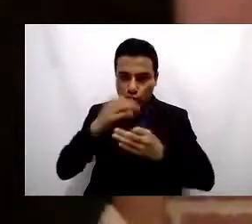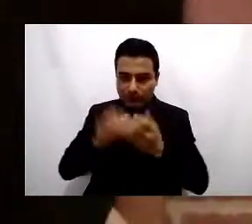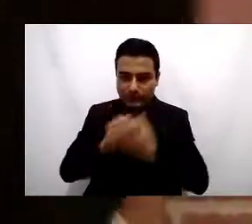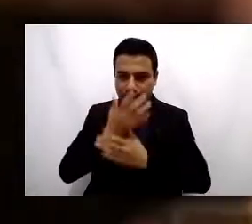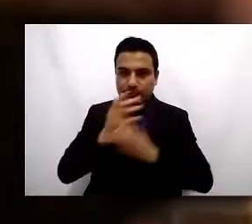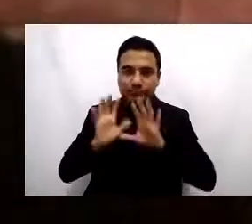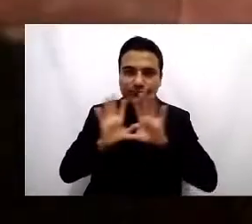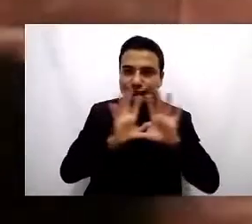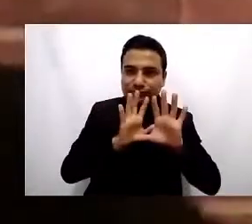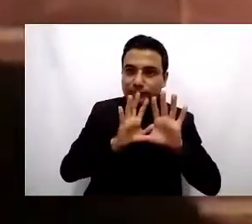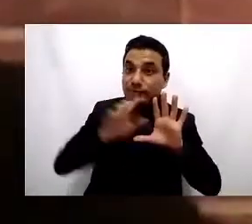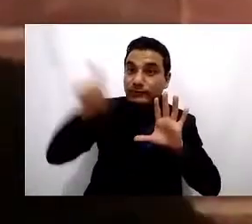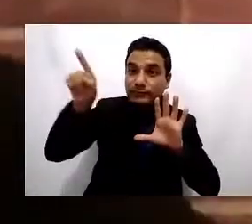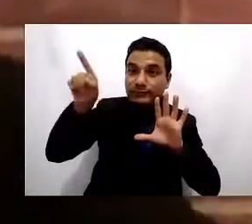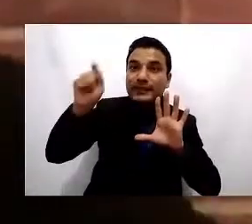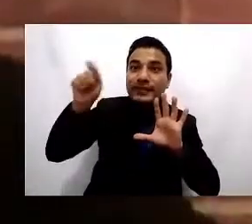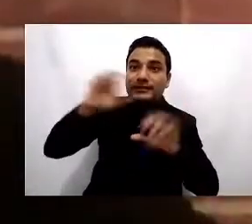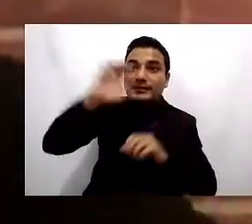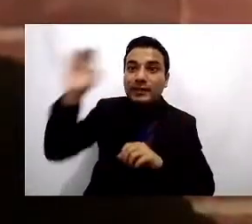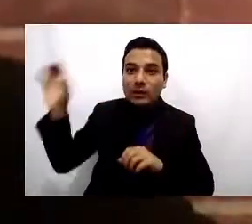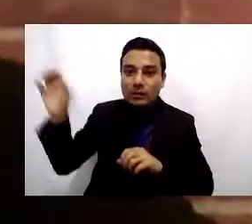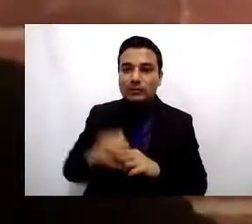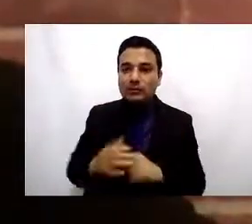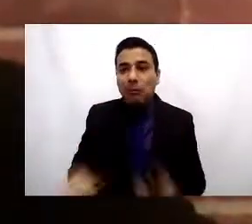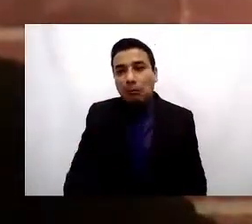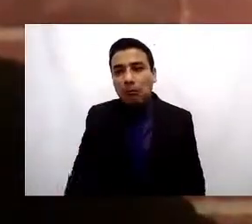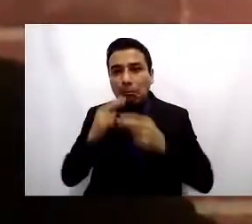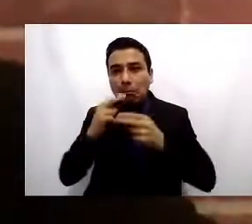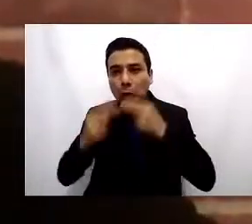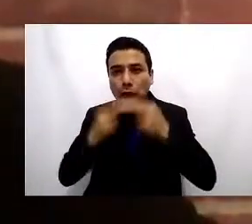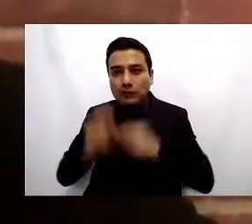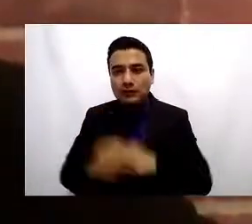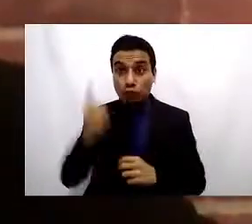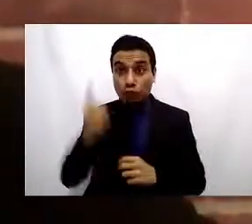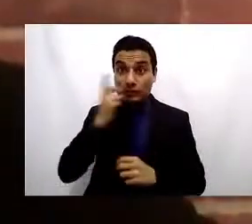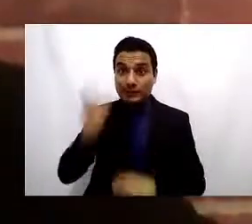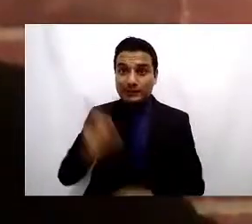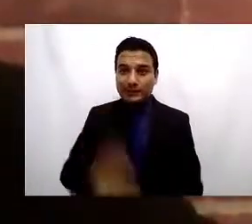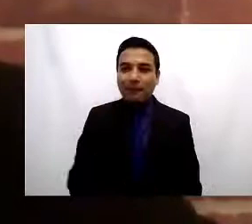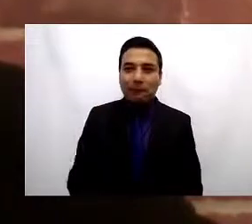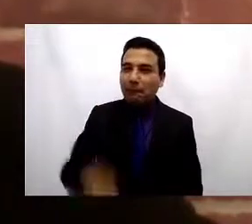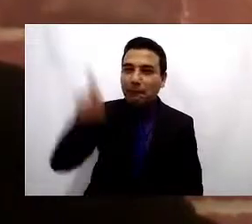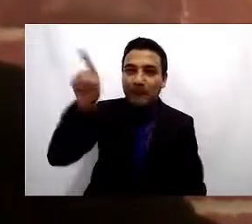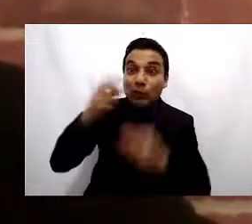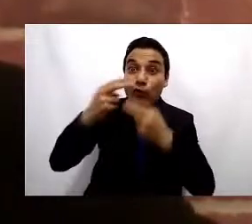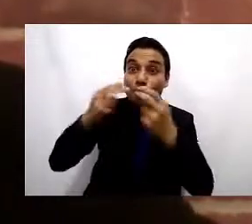vemos? Nubes. Y alguien dice, veo un cerdo.